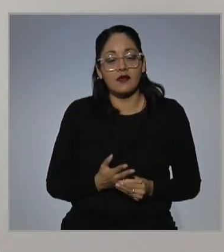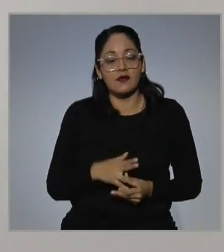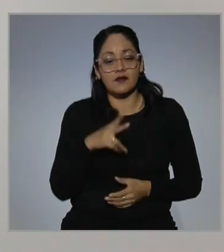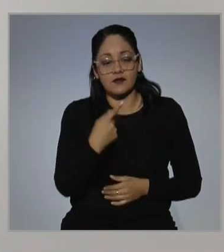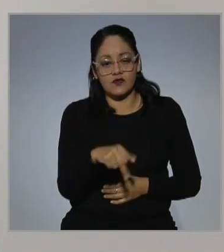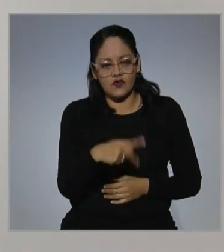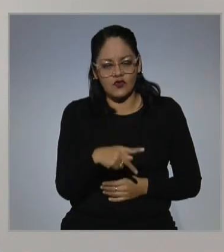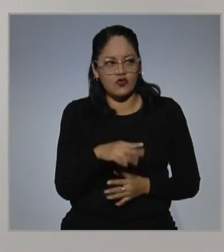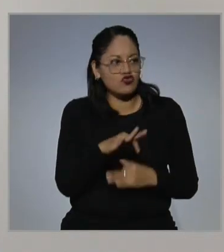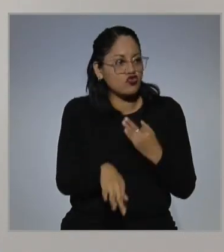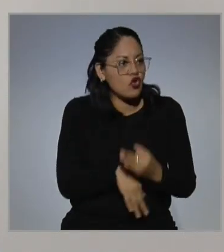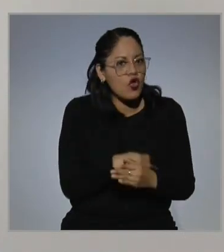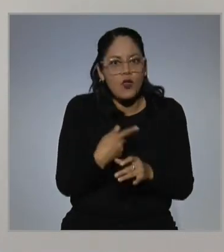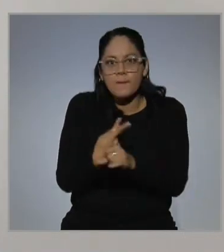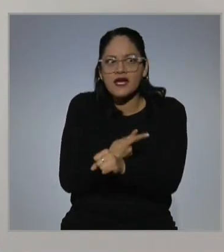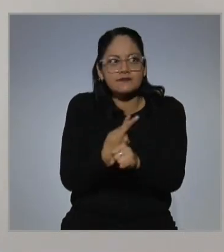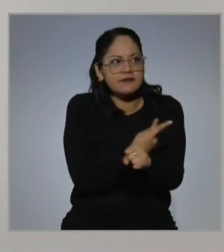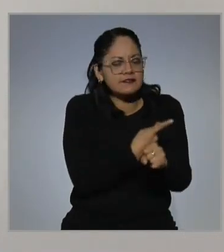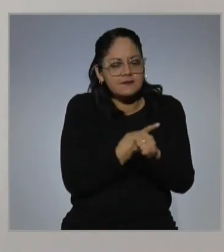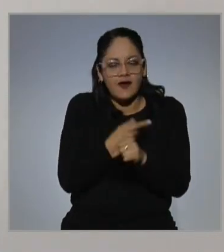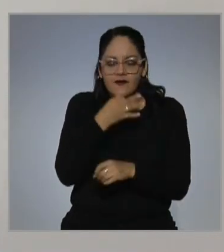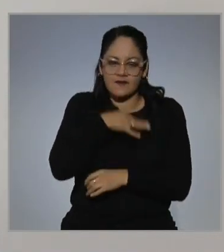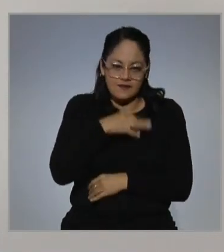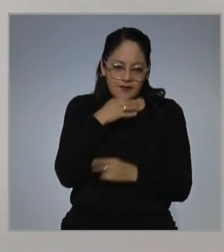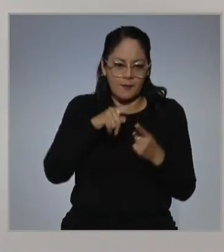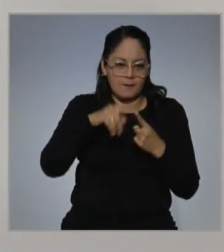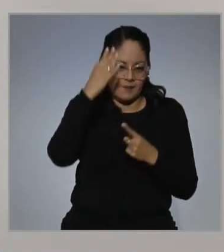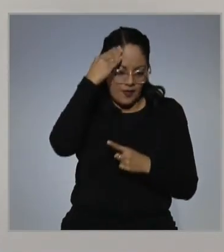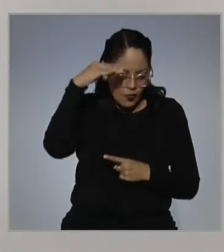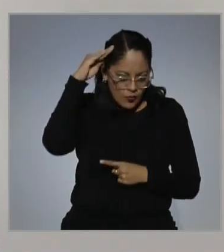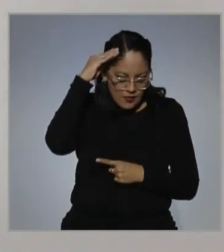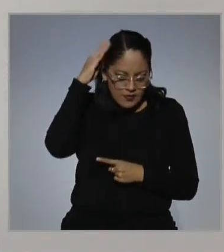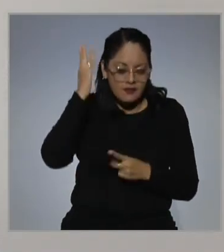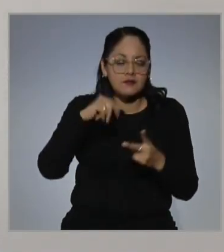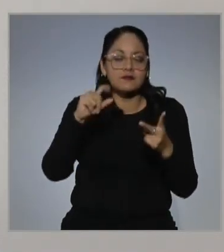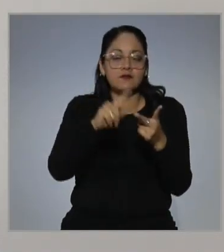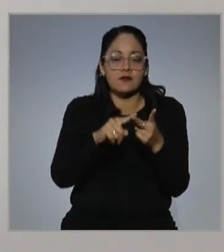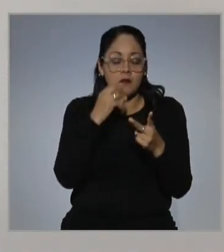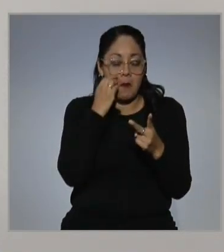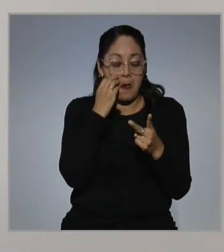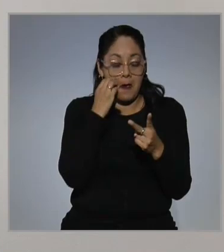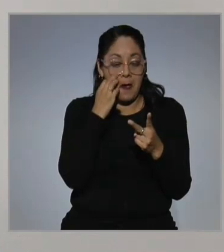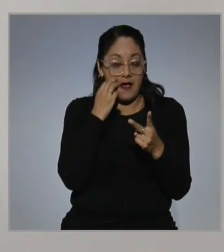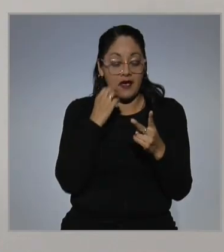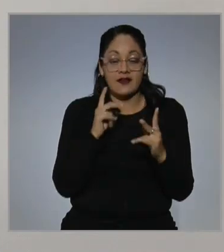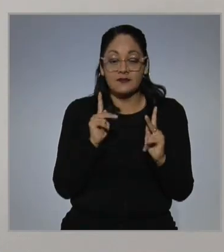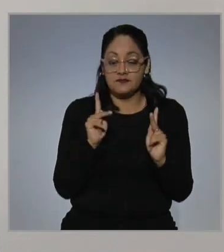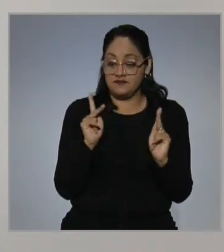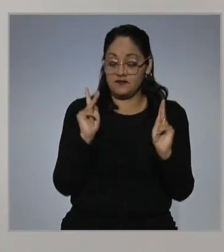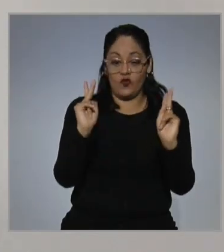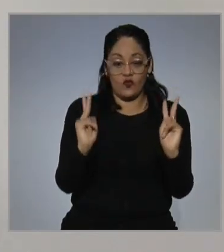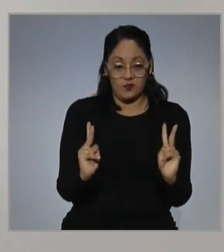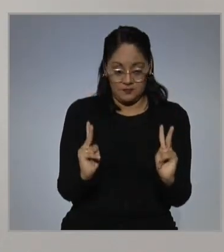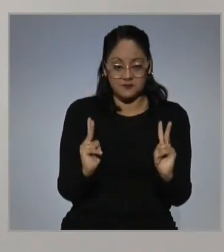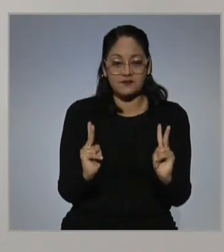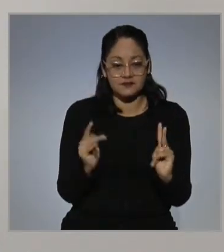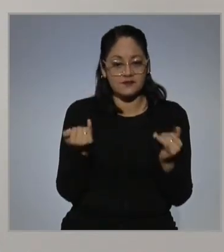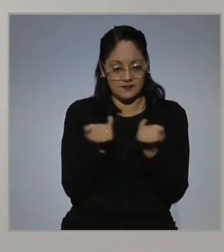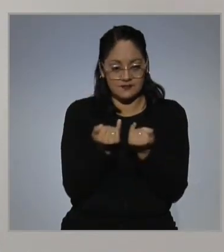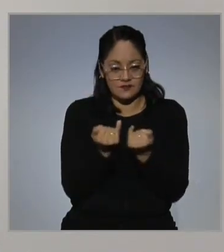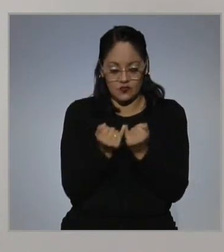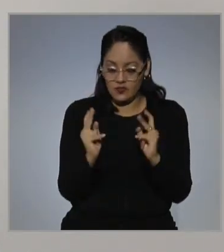por todo lo que hay, bautizos, el funeral también, de alguna manera hay un festejo que se